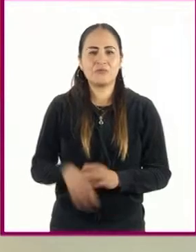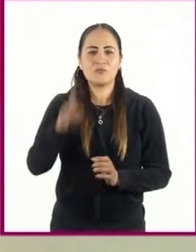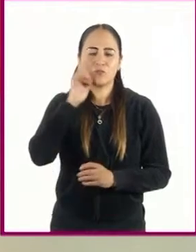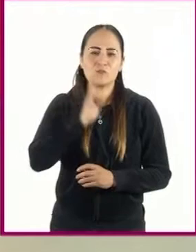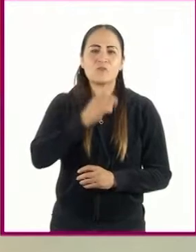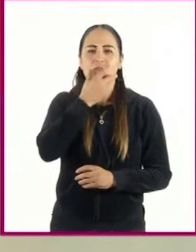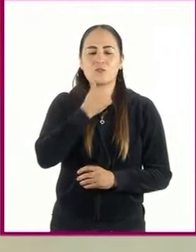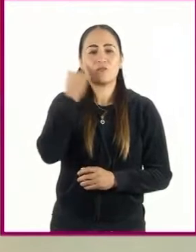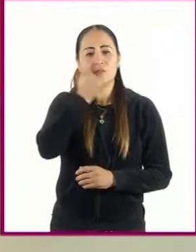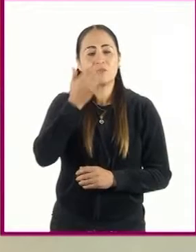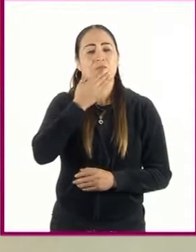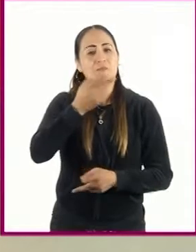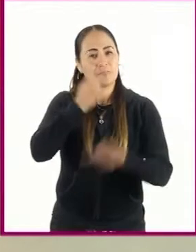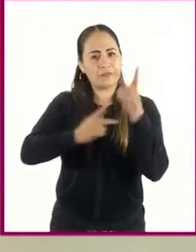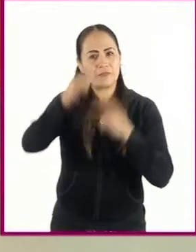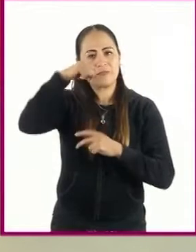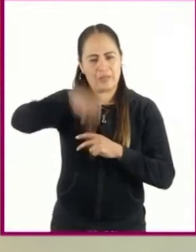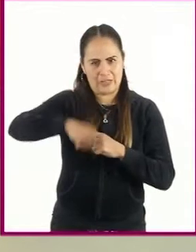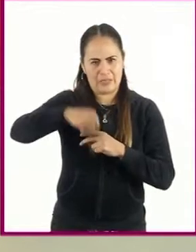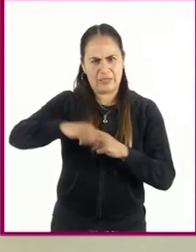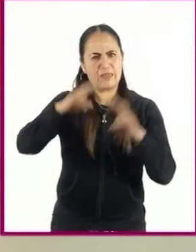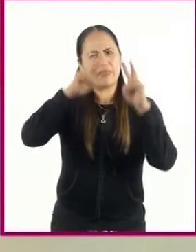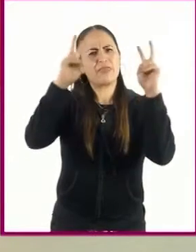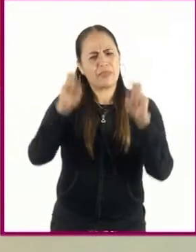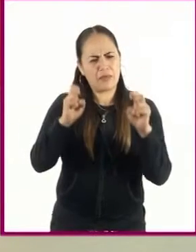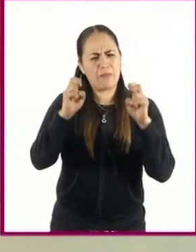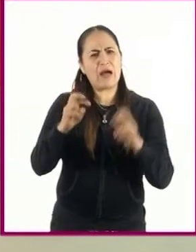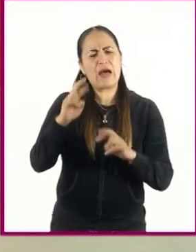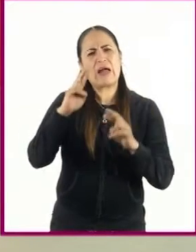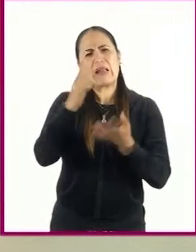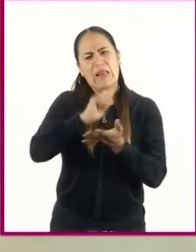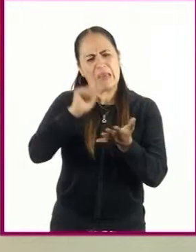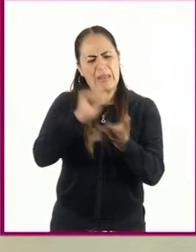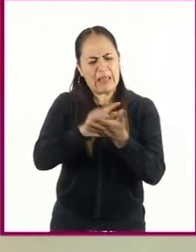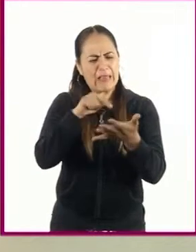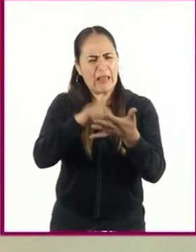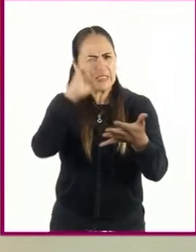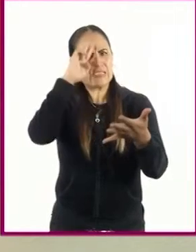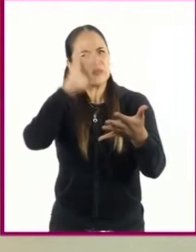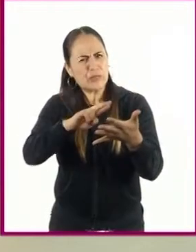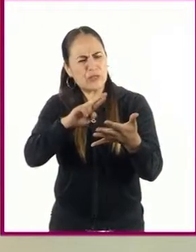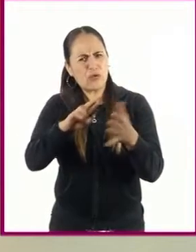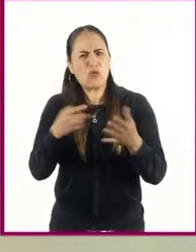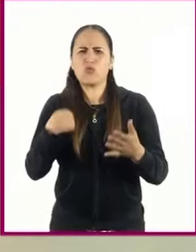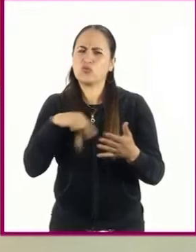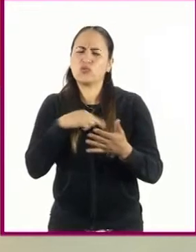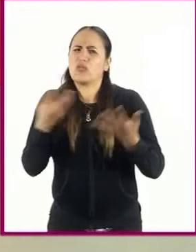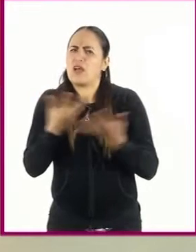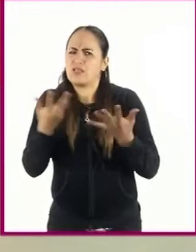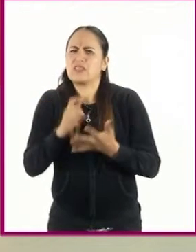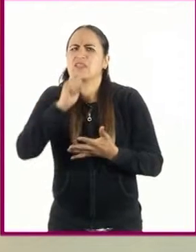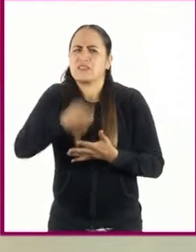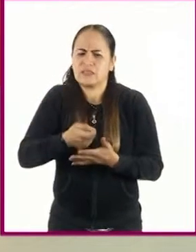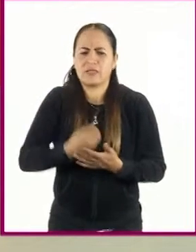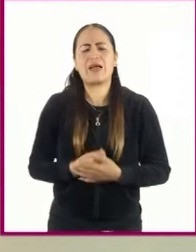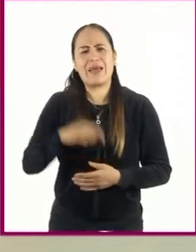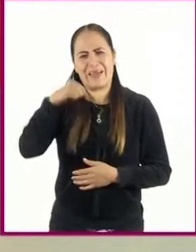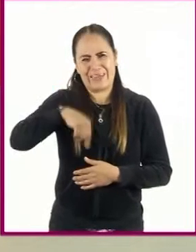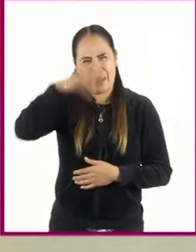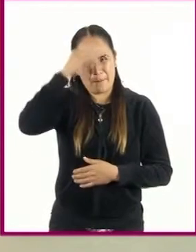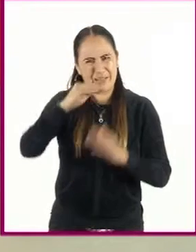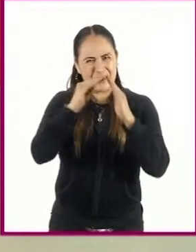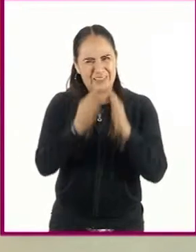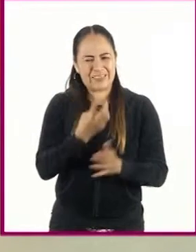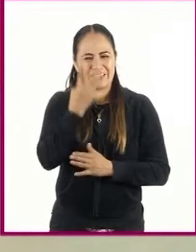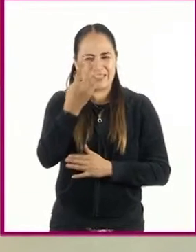Bienvenidas y bienvenidos a la sesión El respeto a la ley comienza por de la estrategia Aprende en Casa 3. Soy la maestra